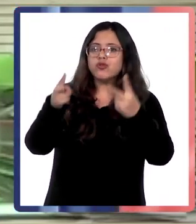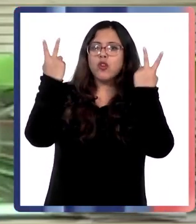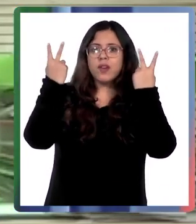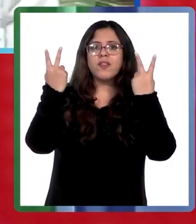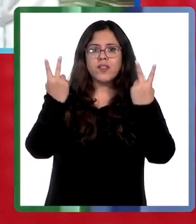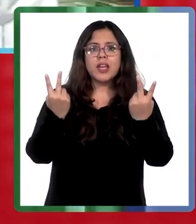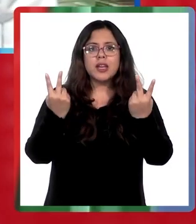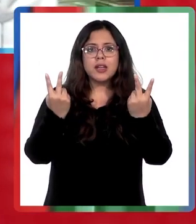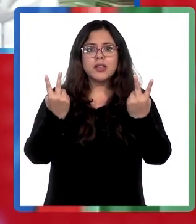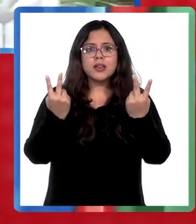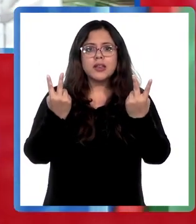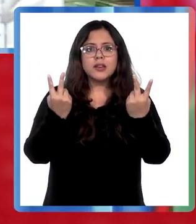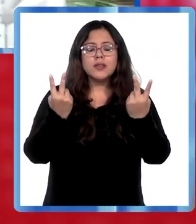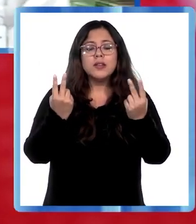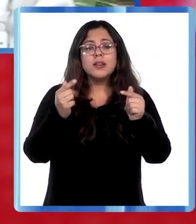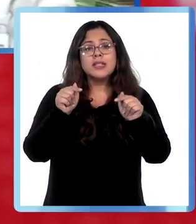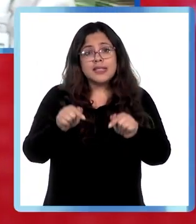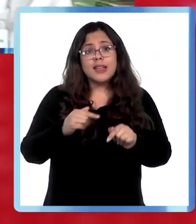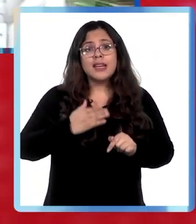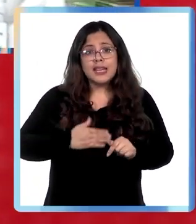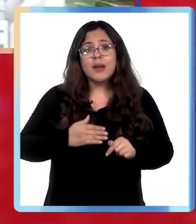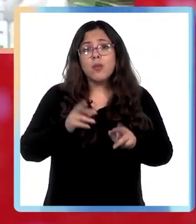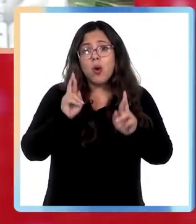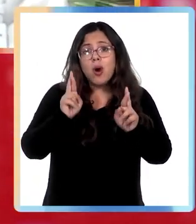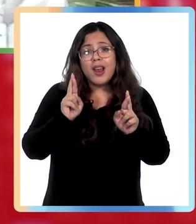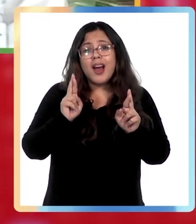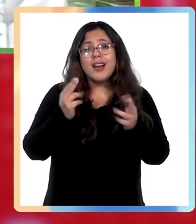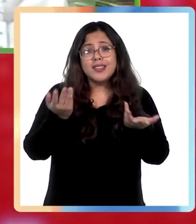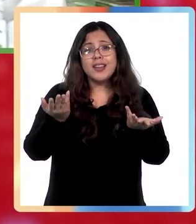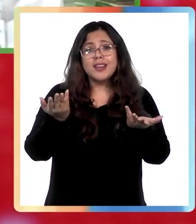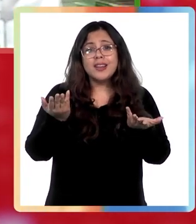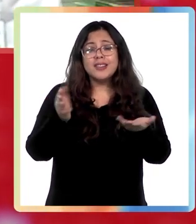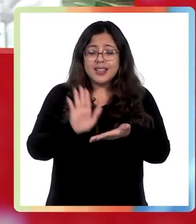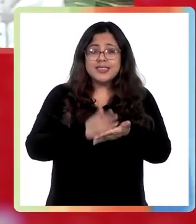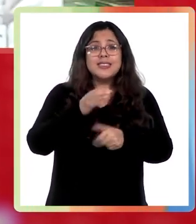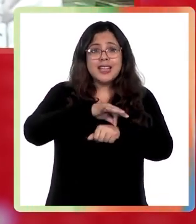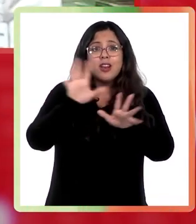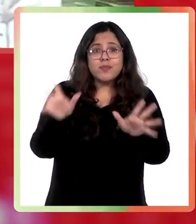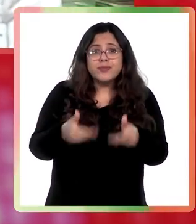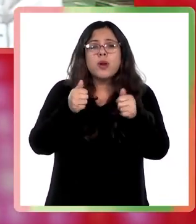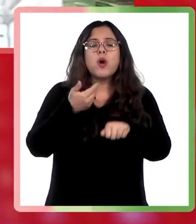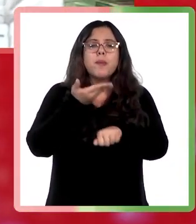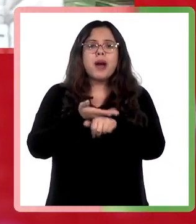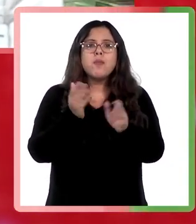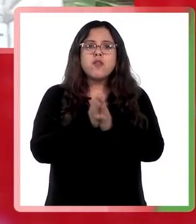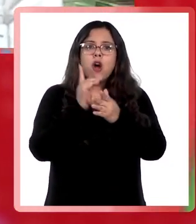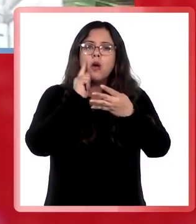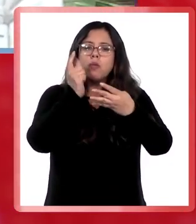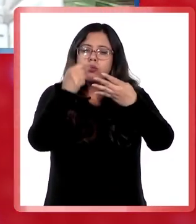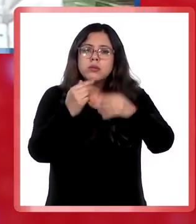sobrevida larga. Lo único que quisiéramos, curarlos. Y por eso que es el llamado que lleguen antes.